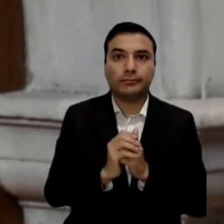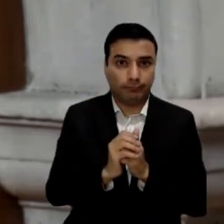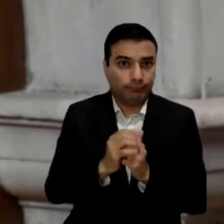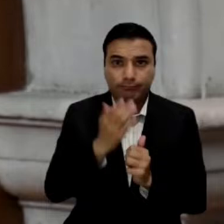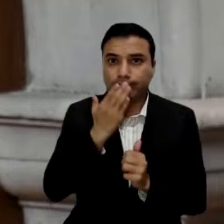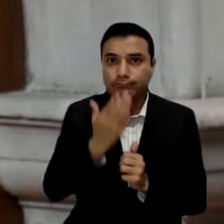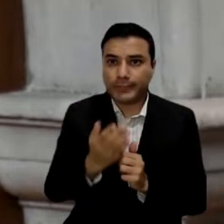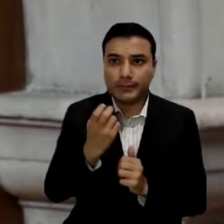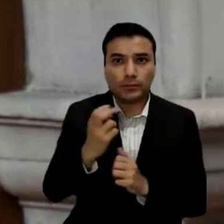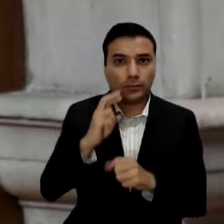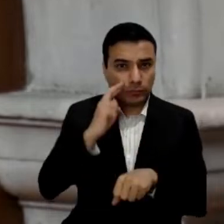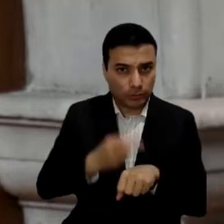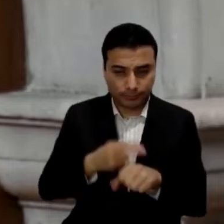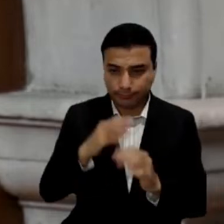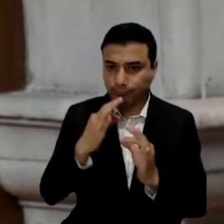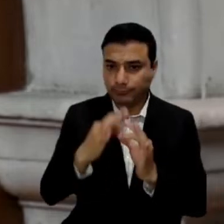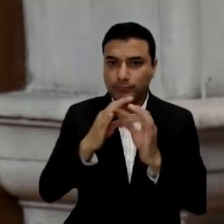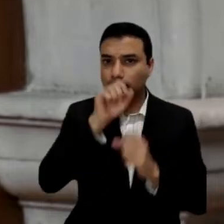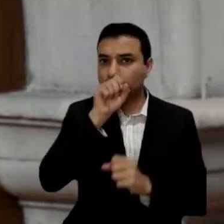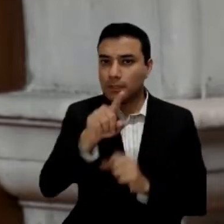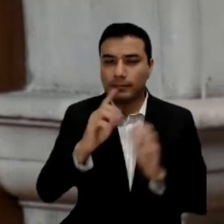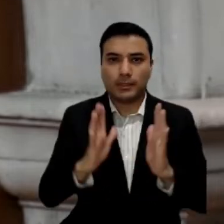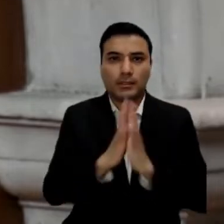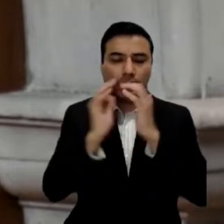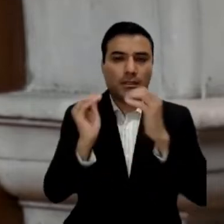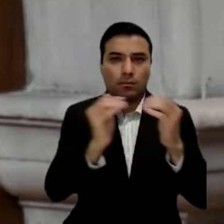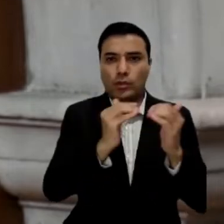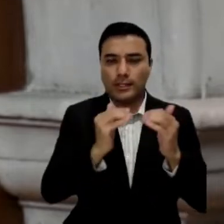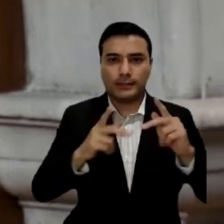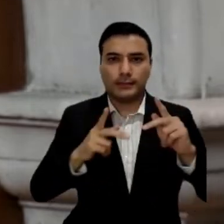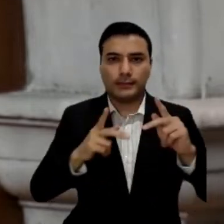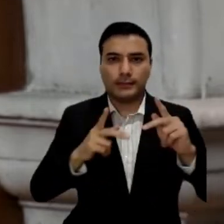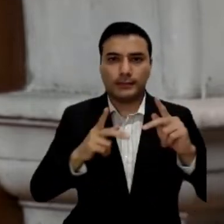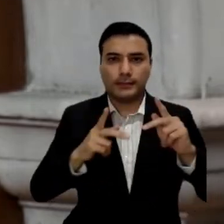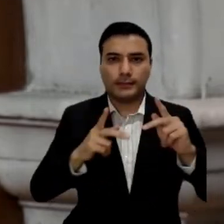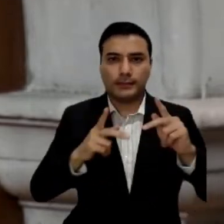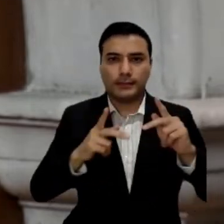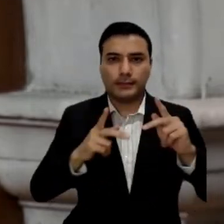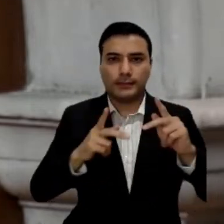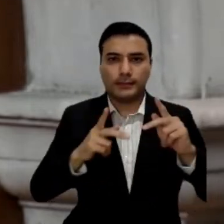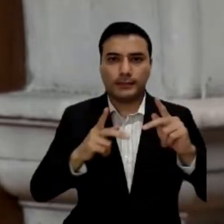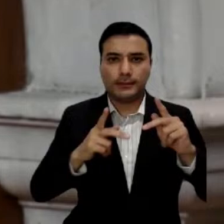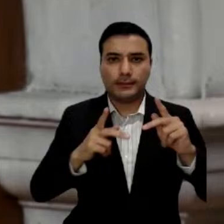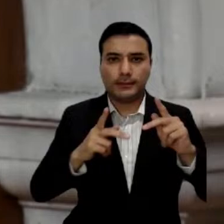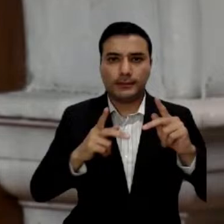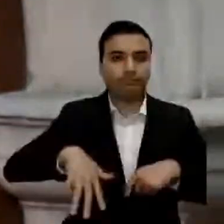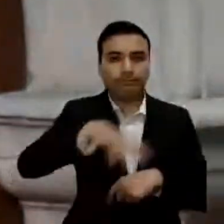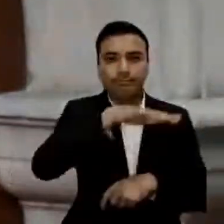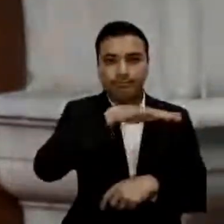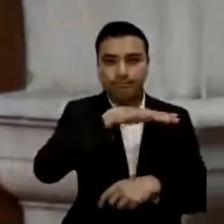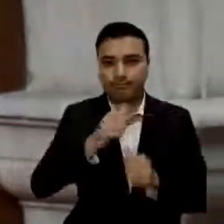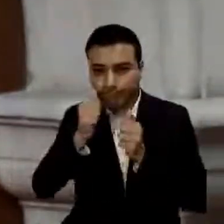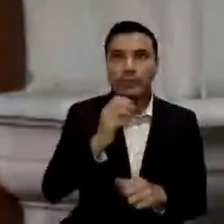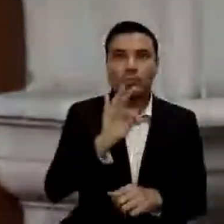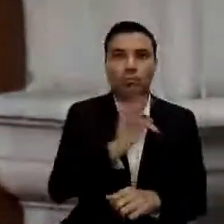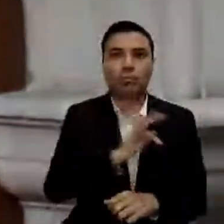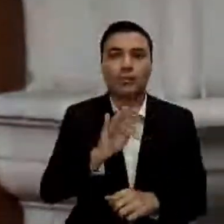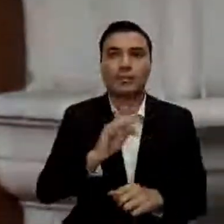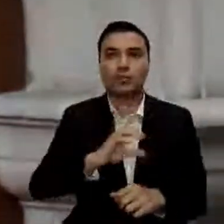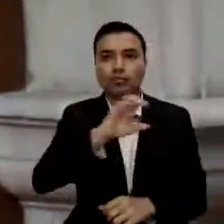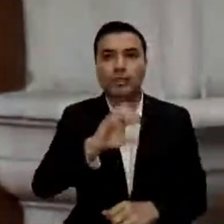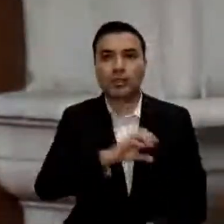y compromiso con la sociedad, y es una oportunidad para construir puentes entre la ciudadanía y